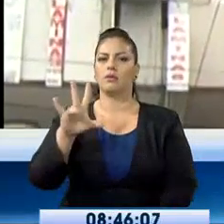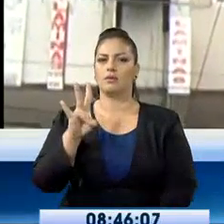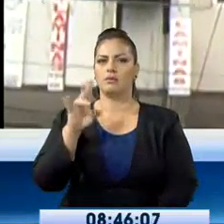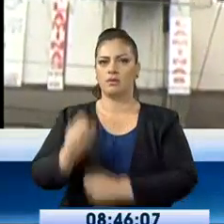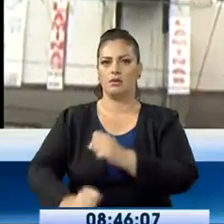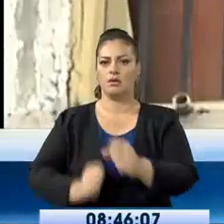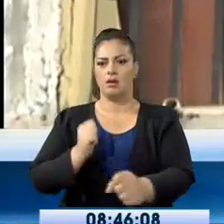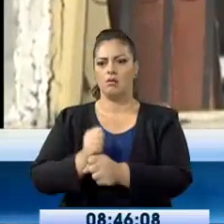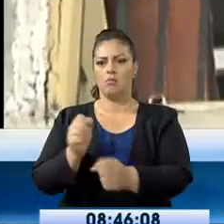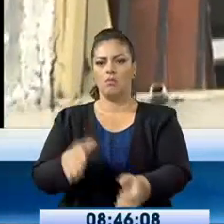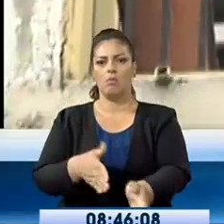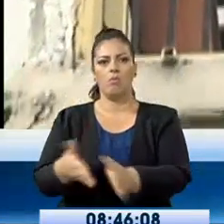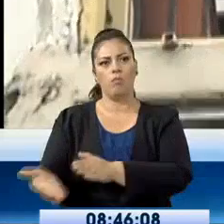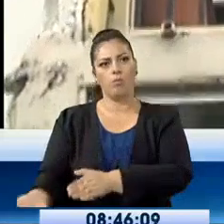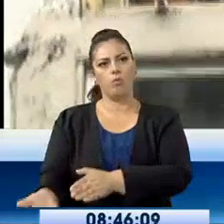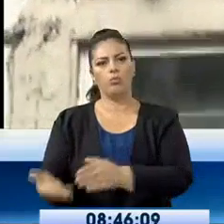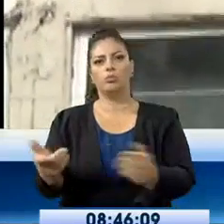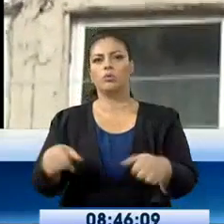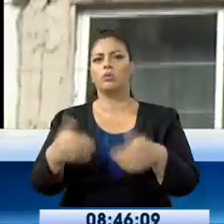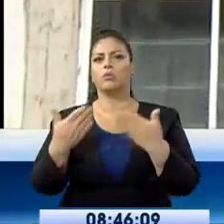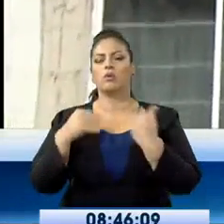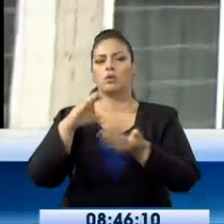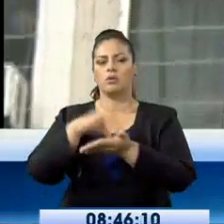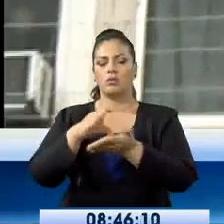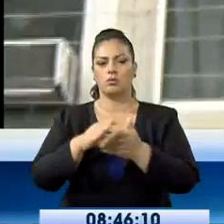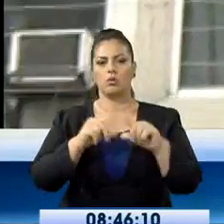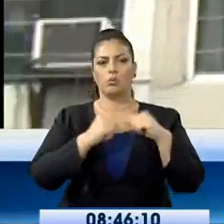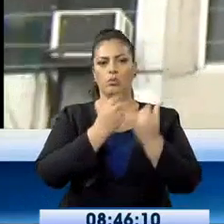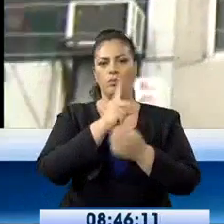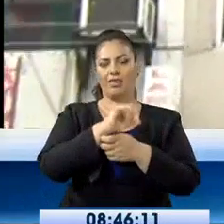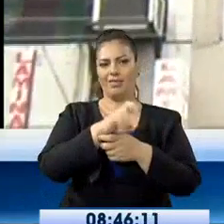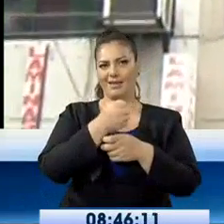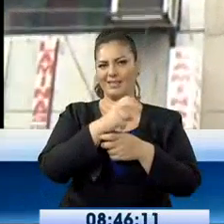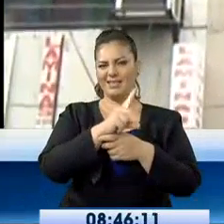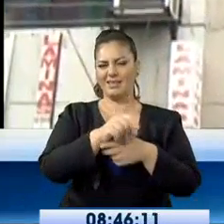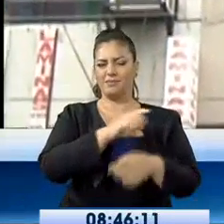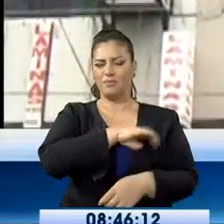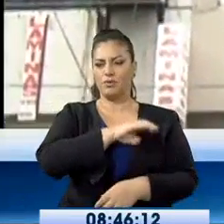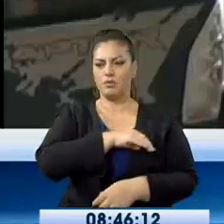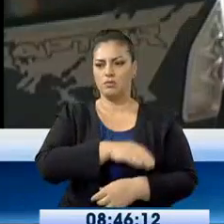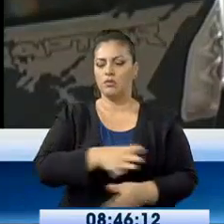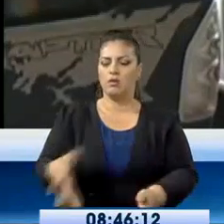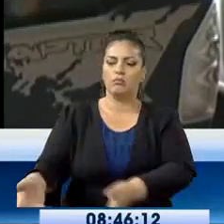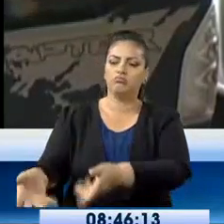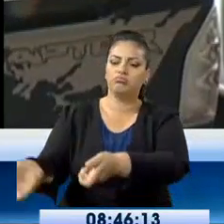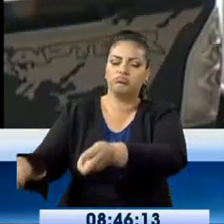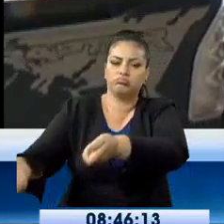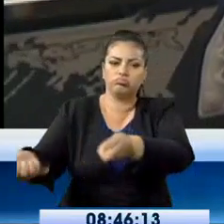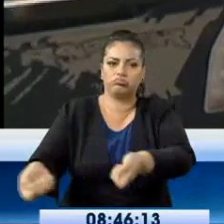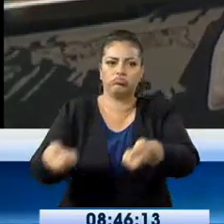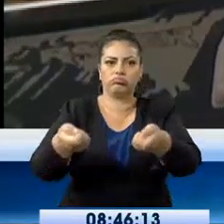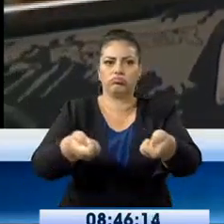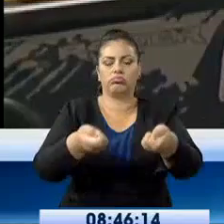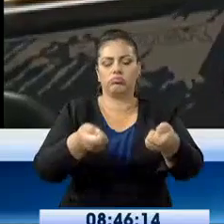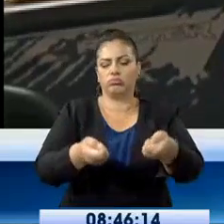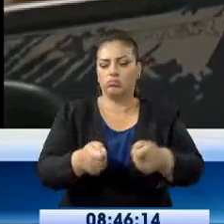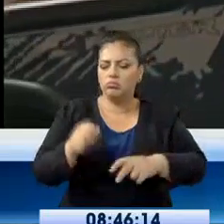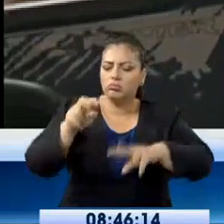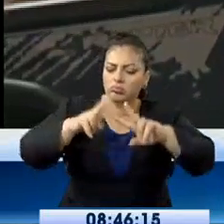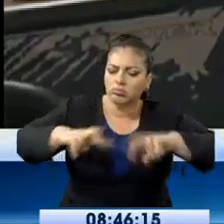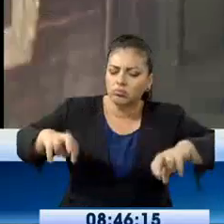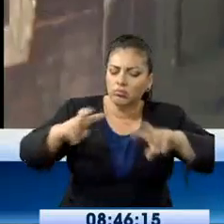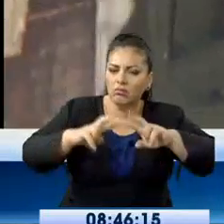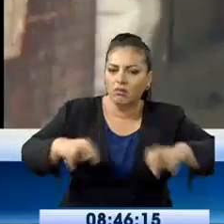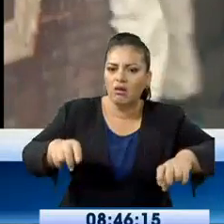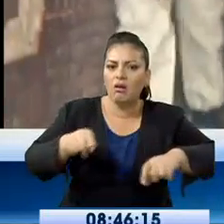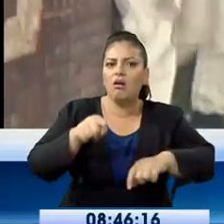Agentes de la DINASED realizaron el levantamiento del cadáver del infortunado hombre que según las primeras investigaciones se dice que